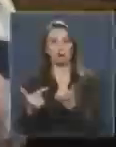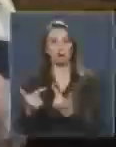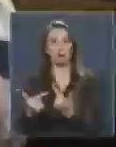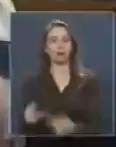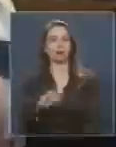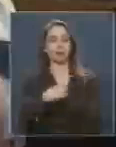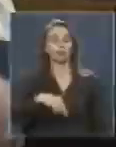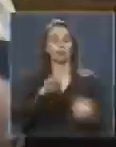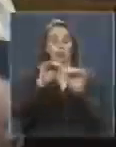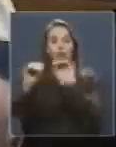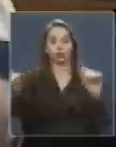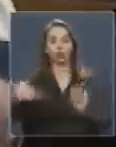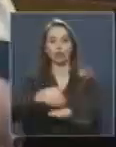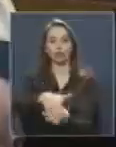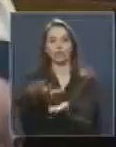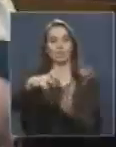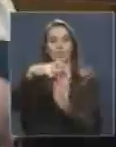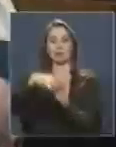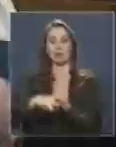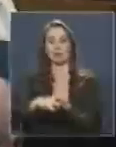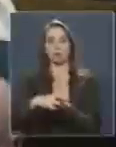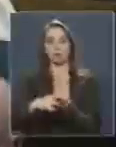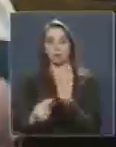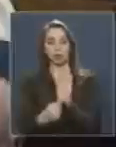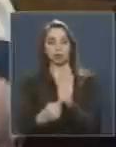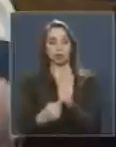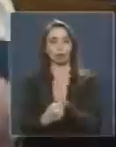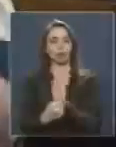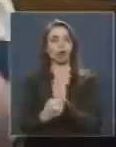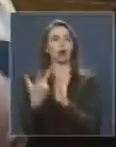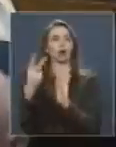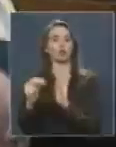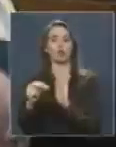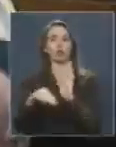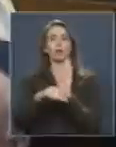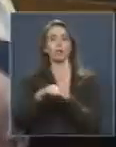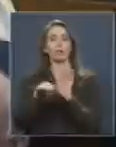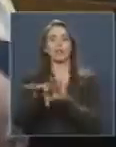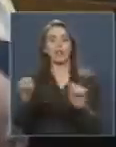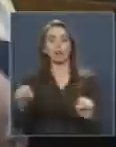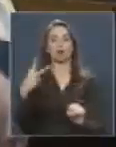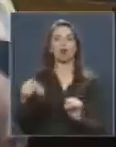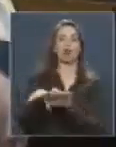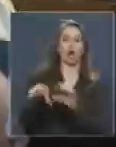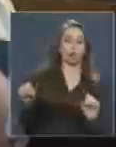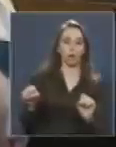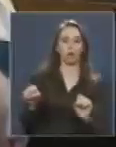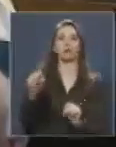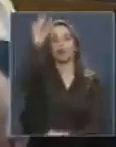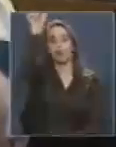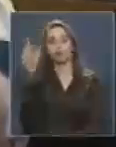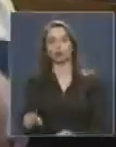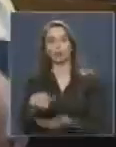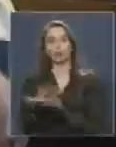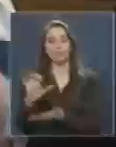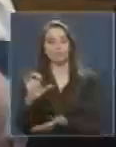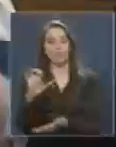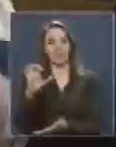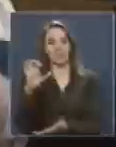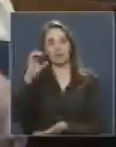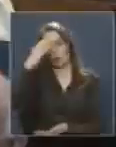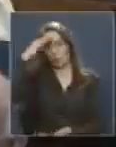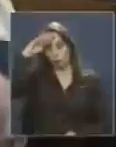Llamamos a rechazar este proyecto, no por el nivel de acuerdo o desacuerdo que puede inspirar la figura del Che Cuba,